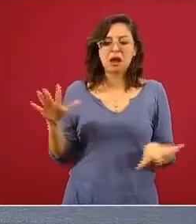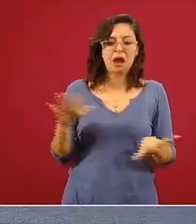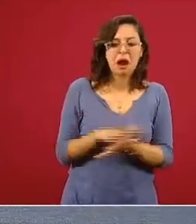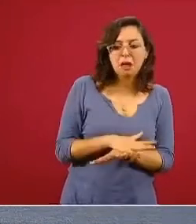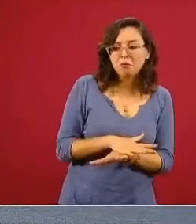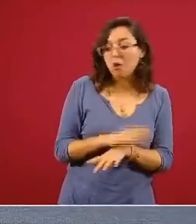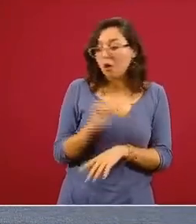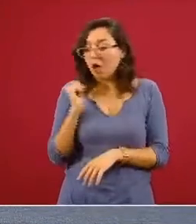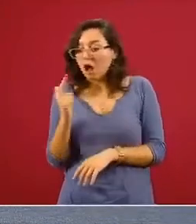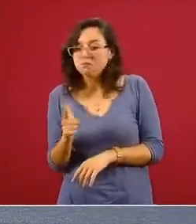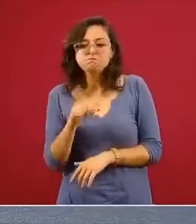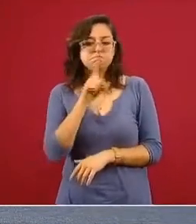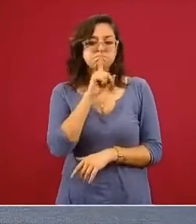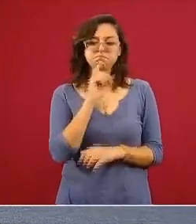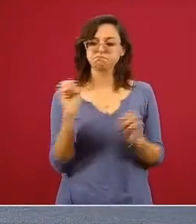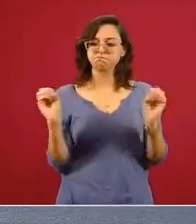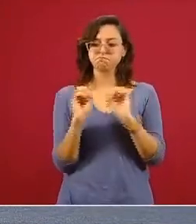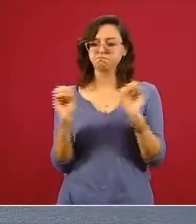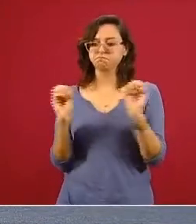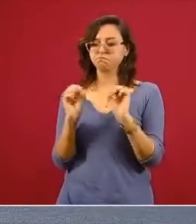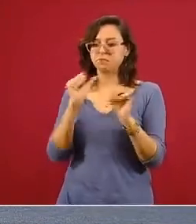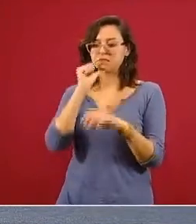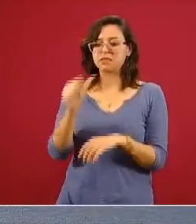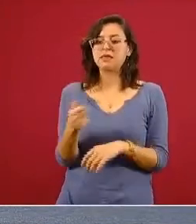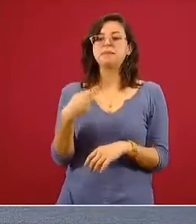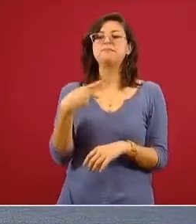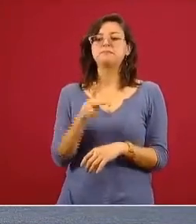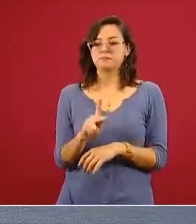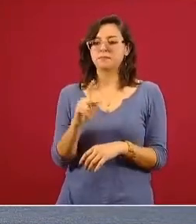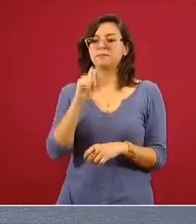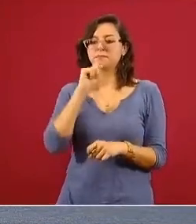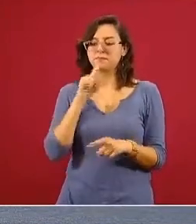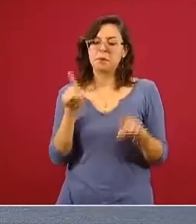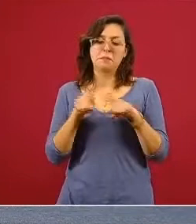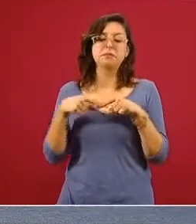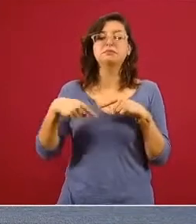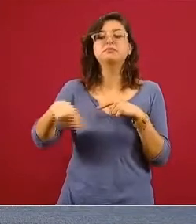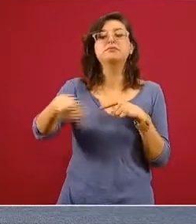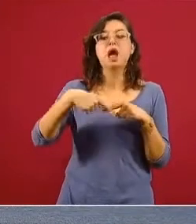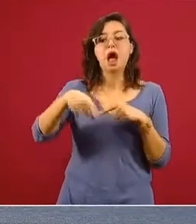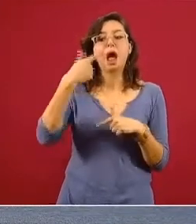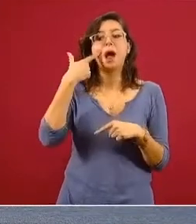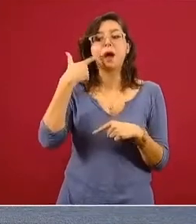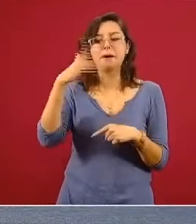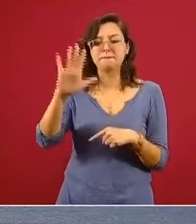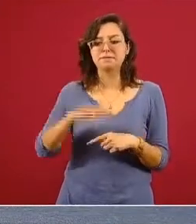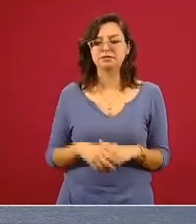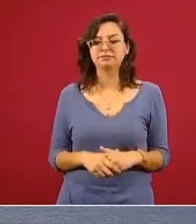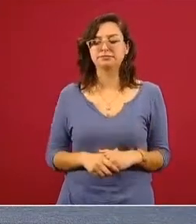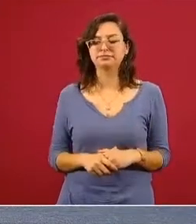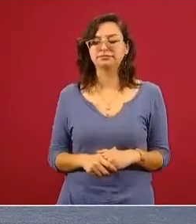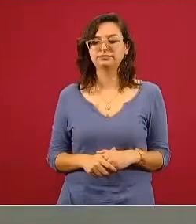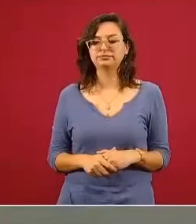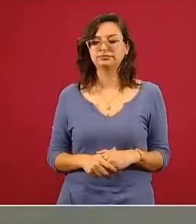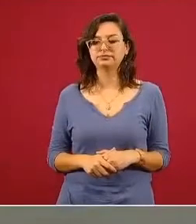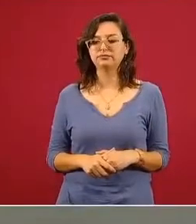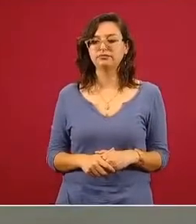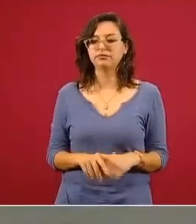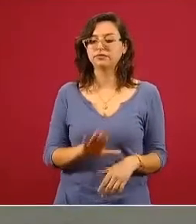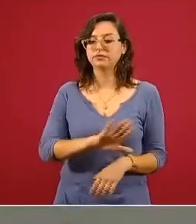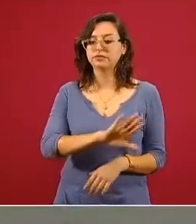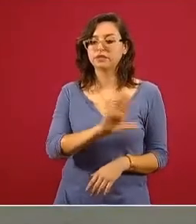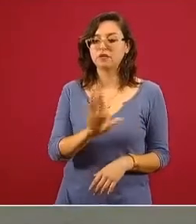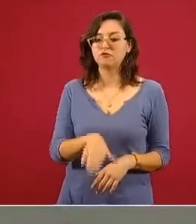la 27 y la 28, pero esto también se puede ir moviendo en los siguientes días. Prácticamente